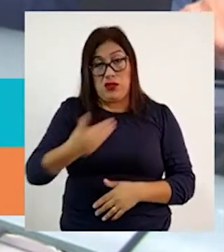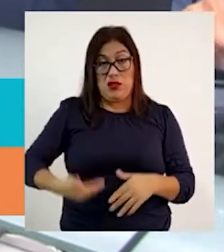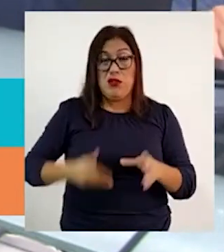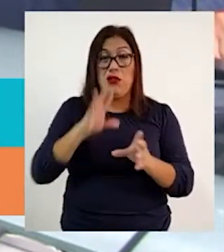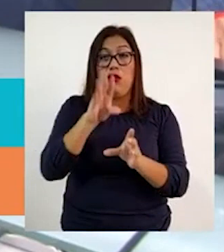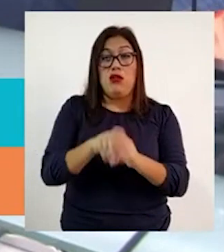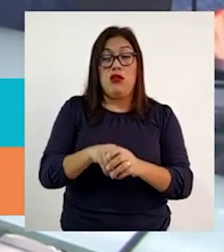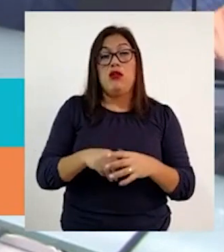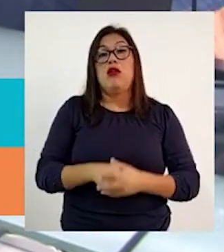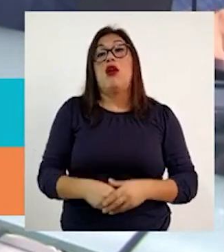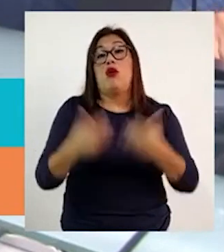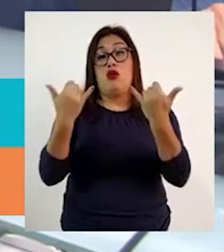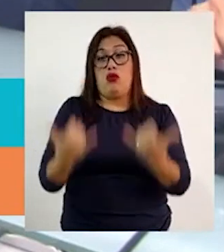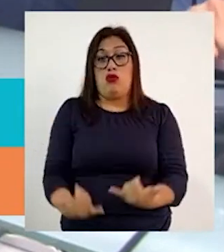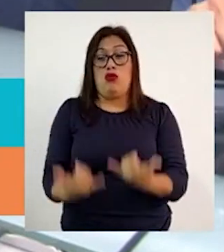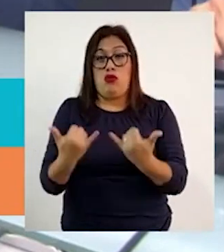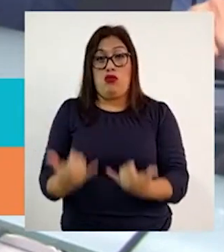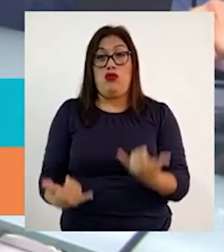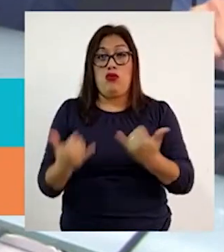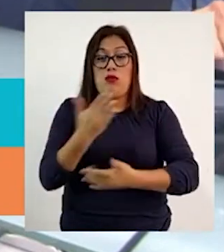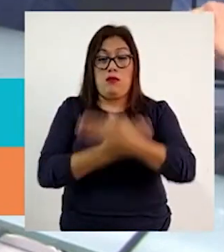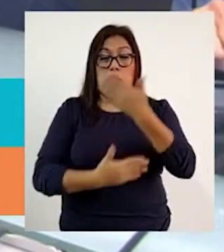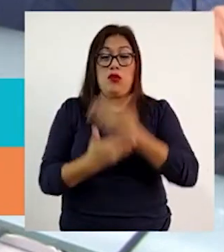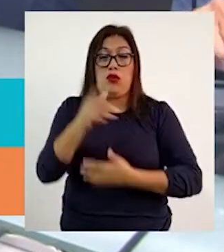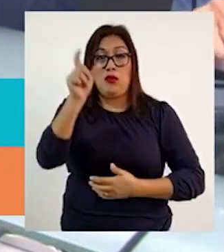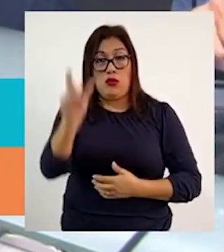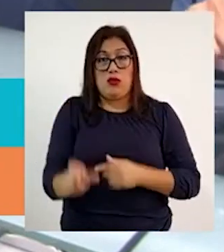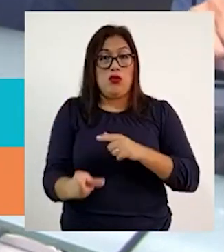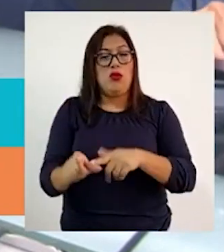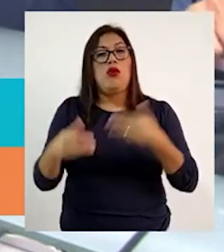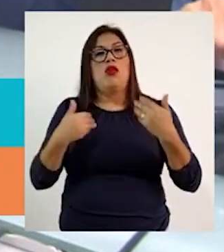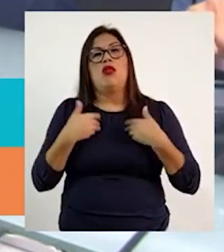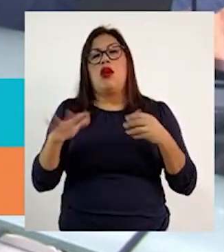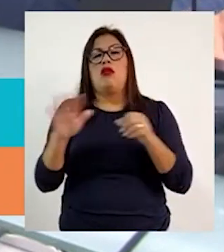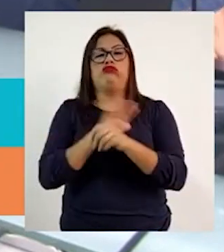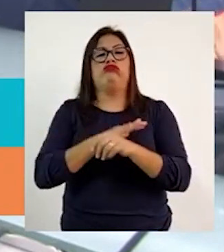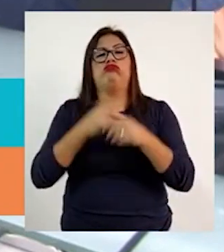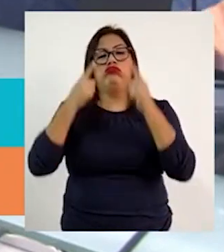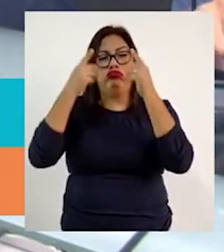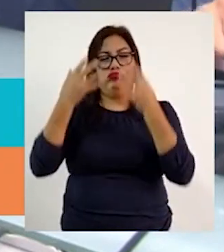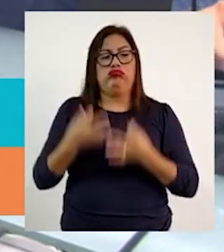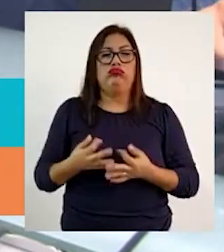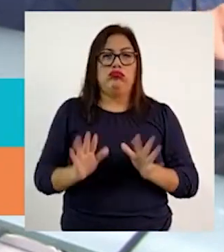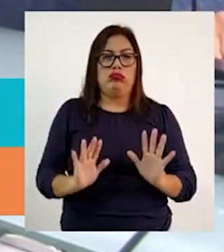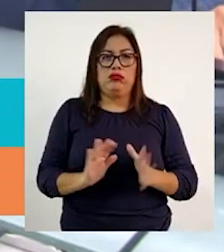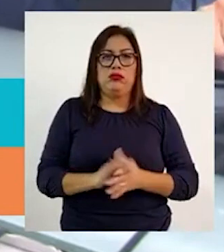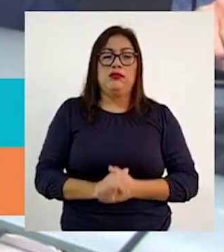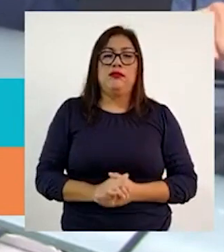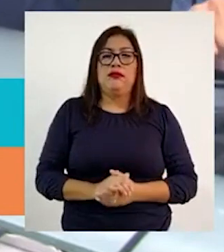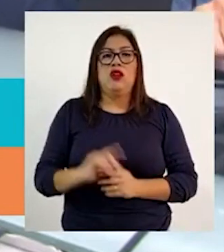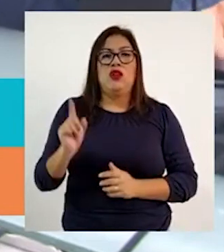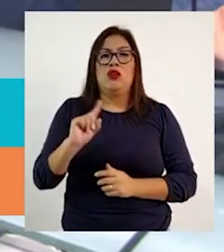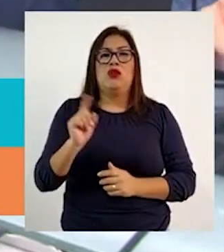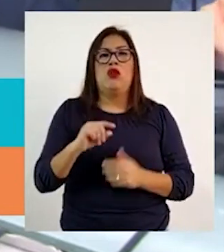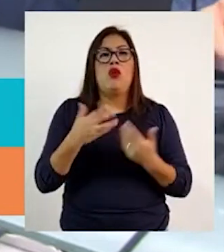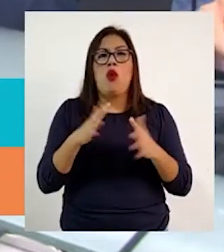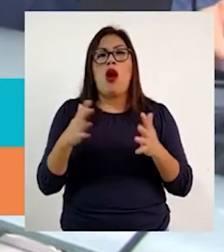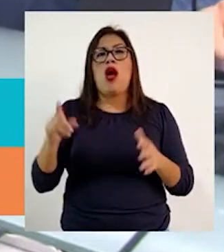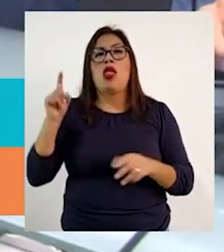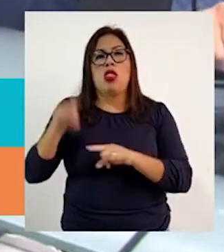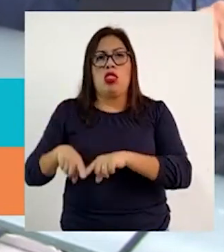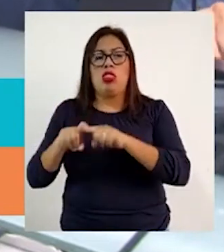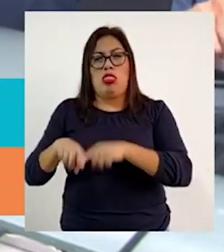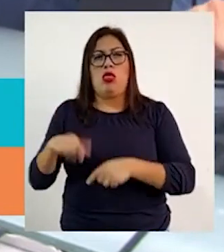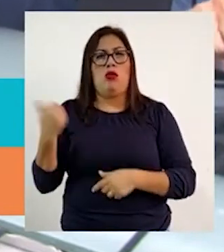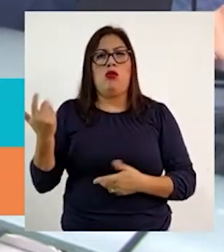hoy la persona con discapacidad tiene plena capacidad jurídica. Ya no hay interdicción, señoras y señores.